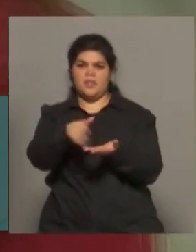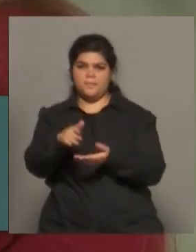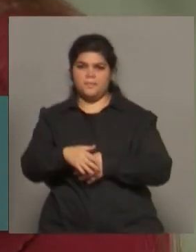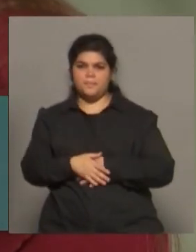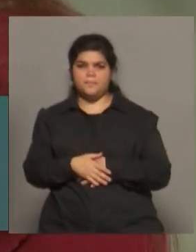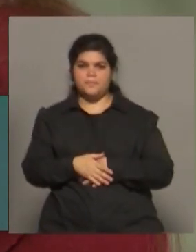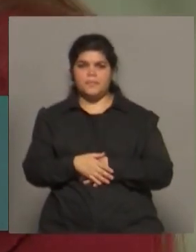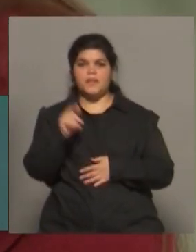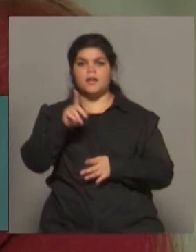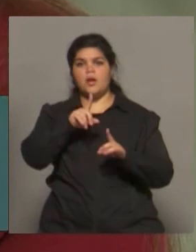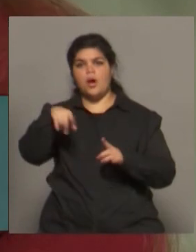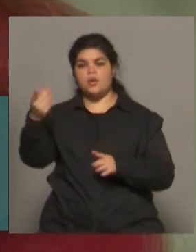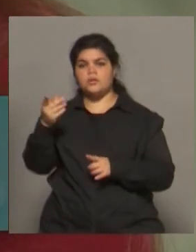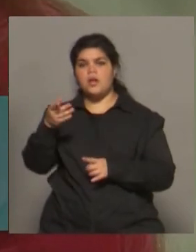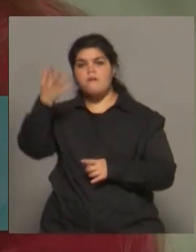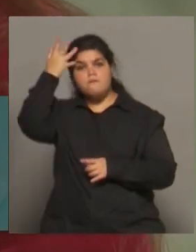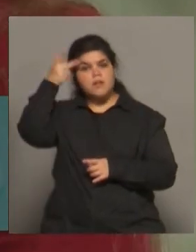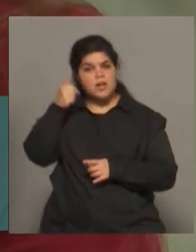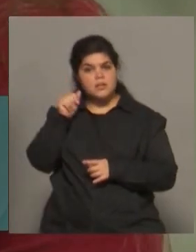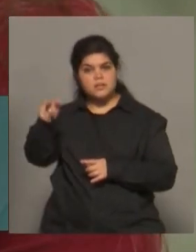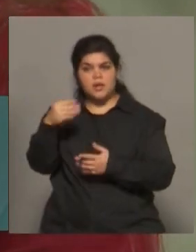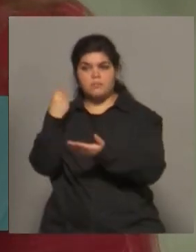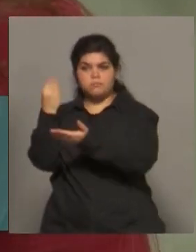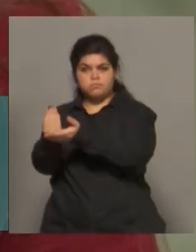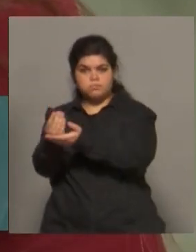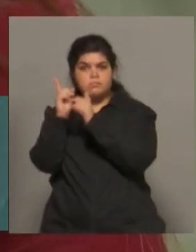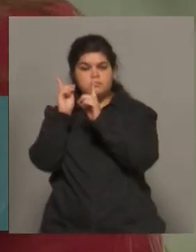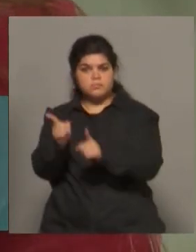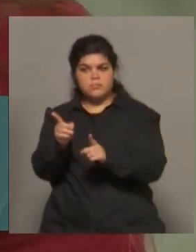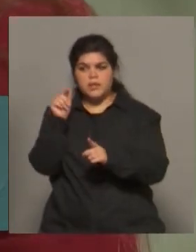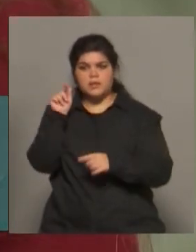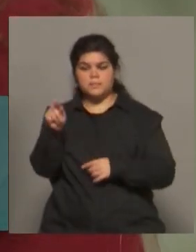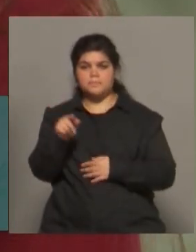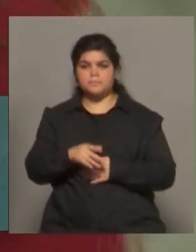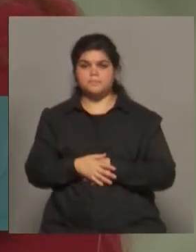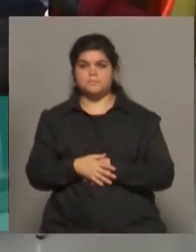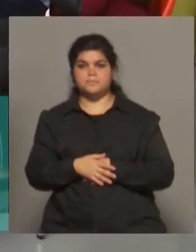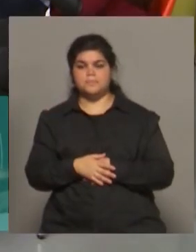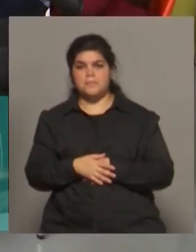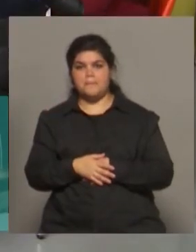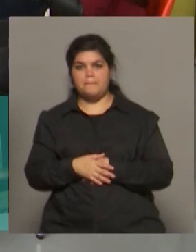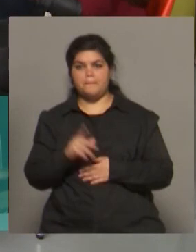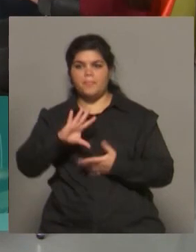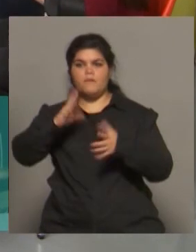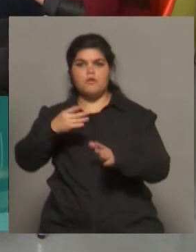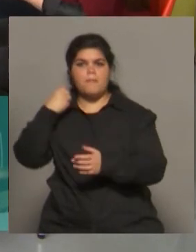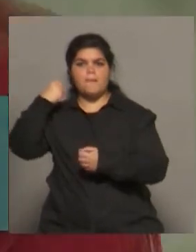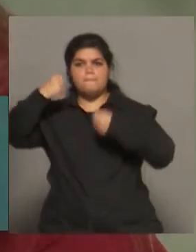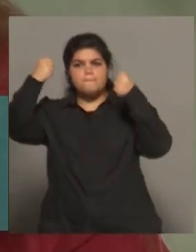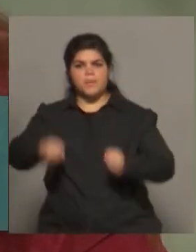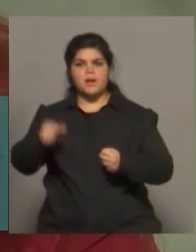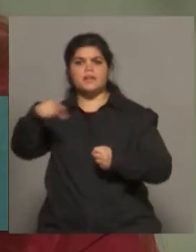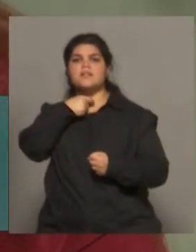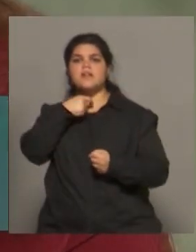a Marine Le Pen en Francia, que también, o sea, una de sus posturas era disolver la